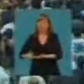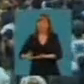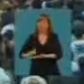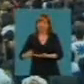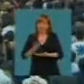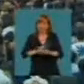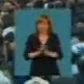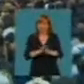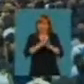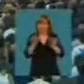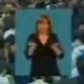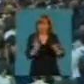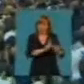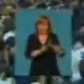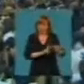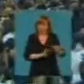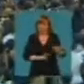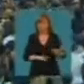acta correspondiente.